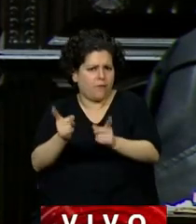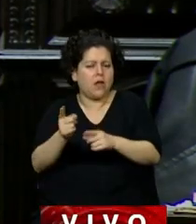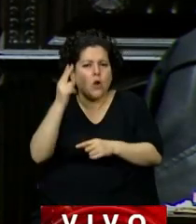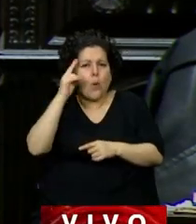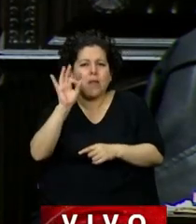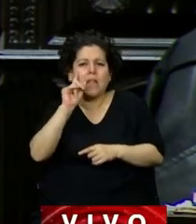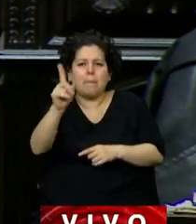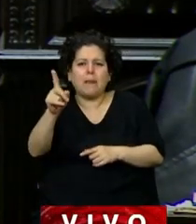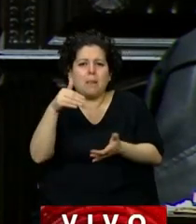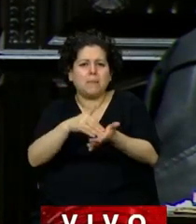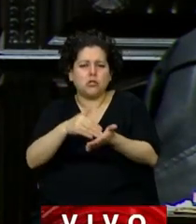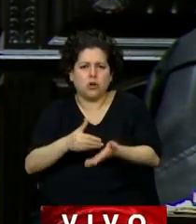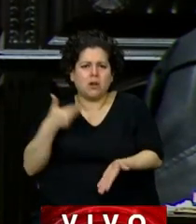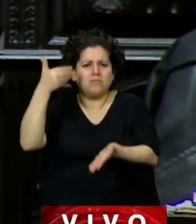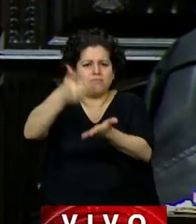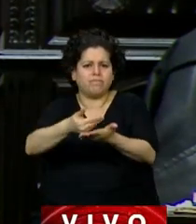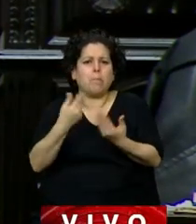90.000 millones para poder funcionar.